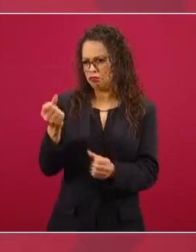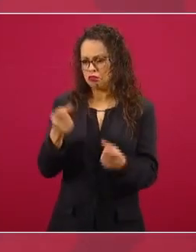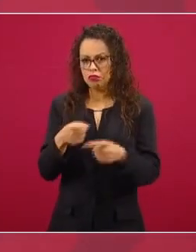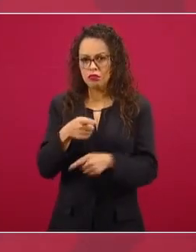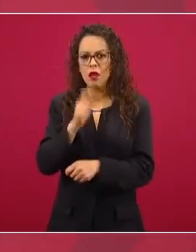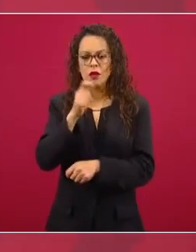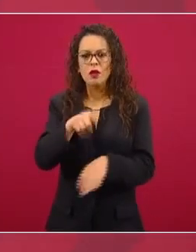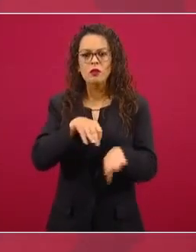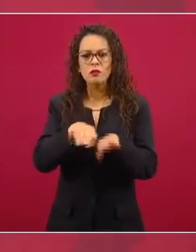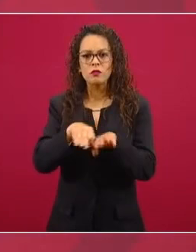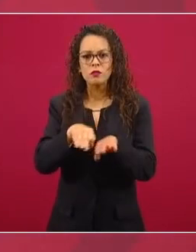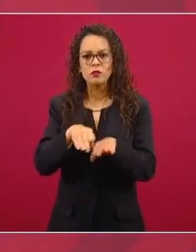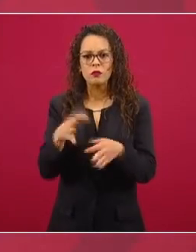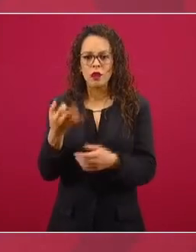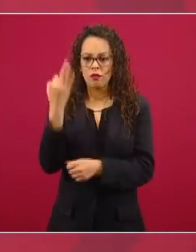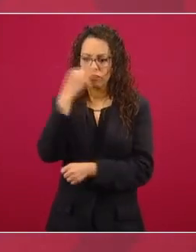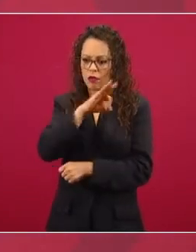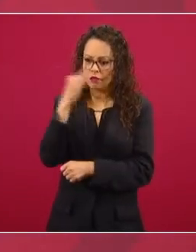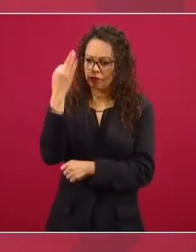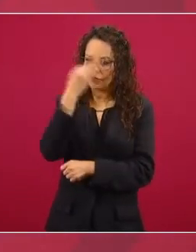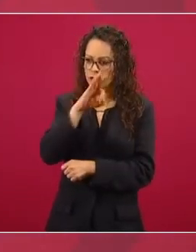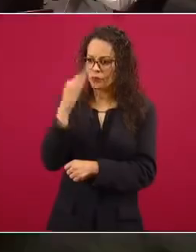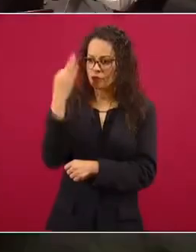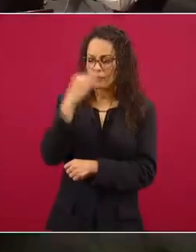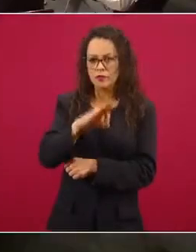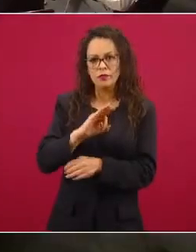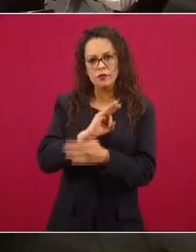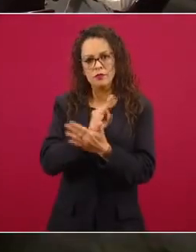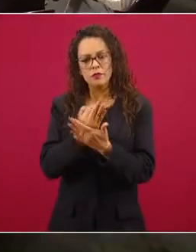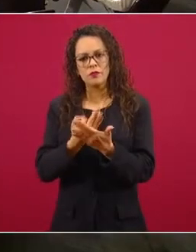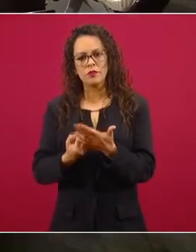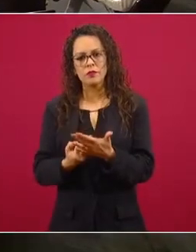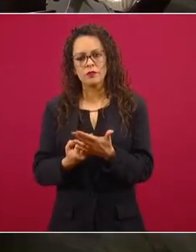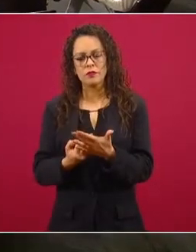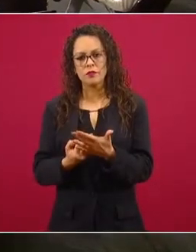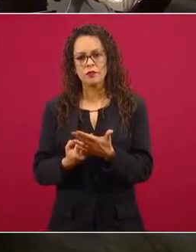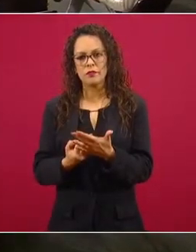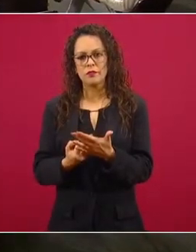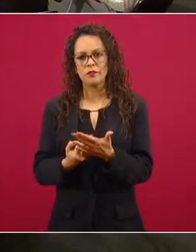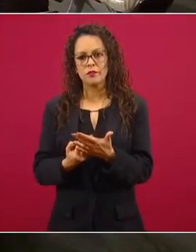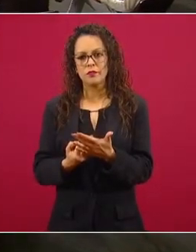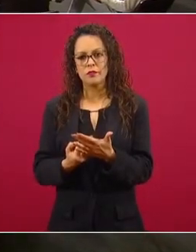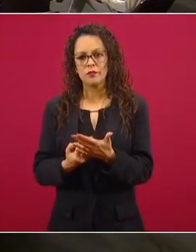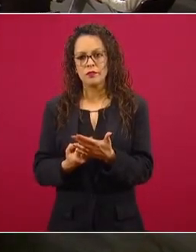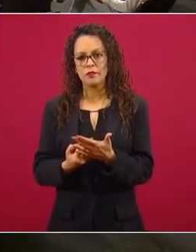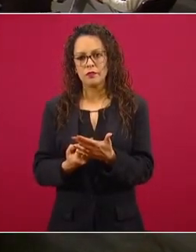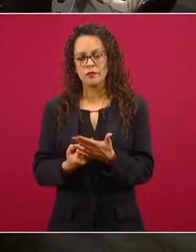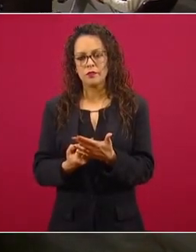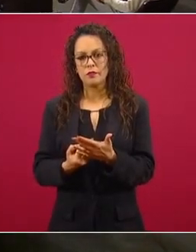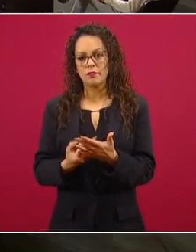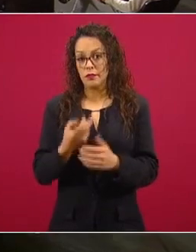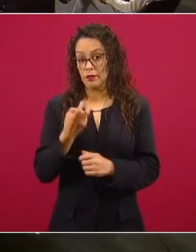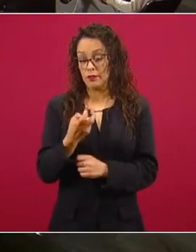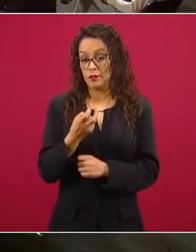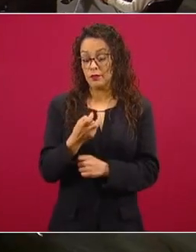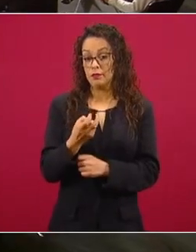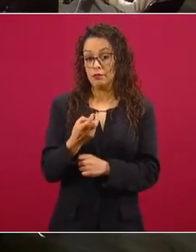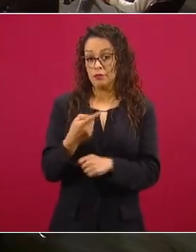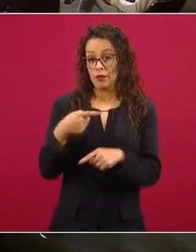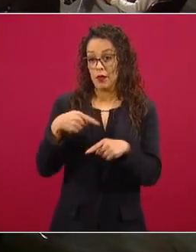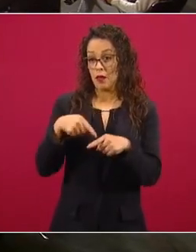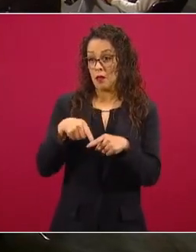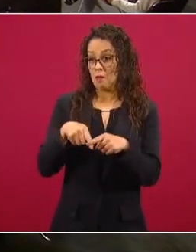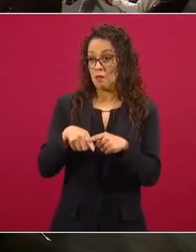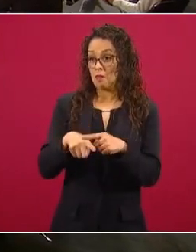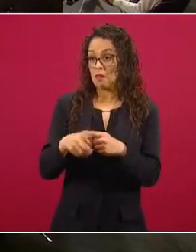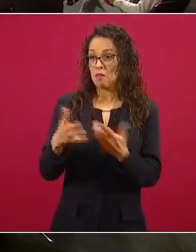defraudar con facturas falsas. Empezó eso de 10 años